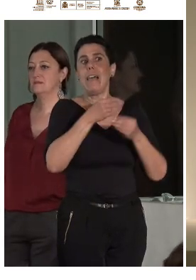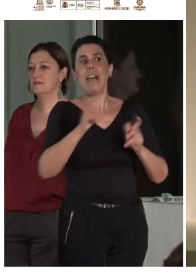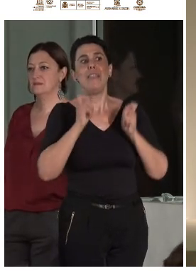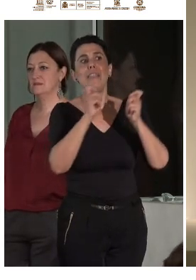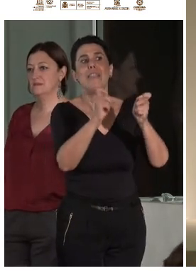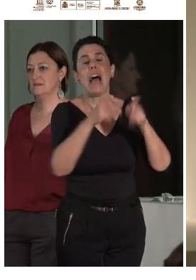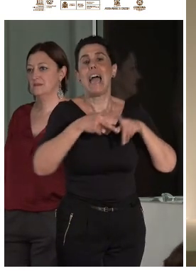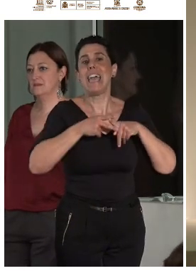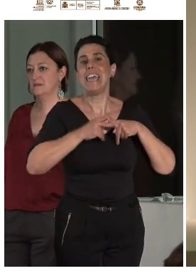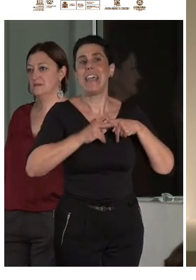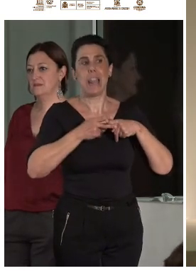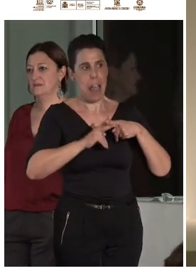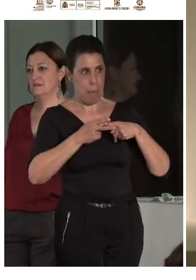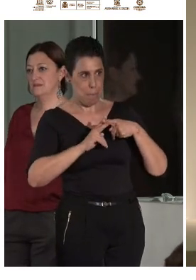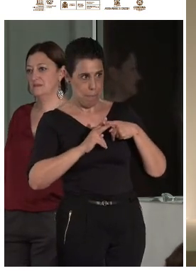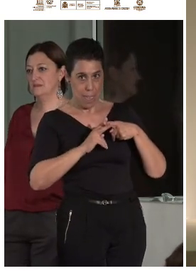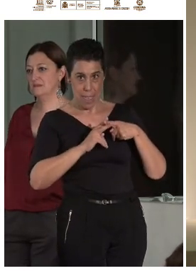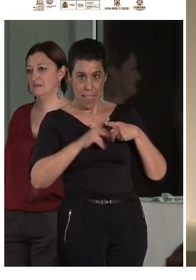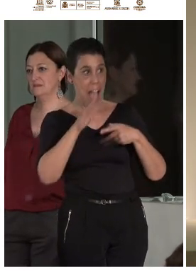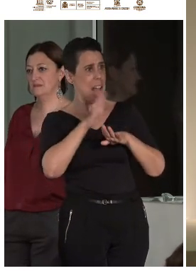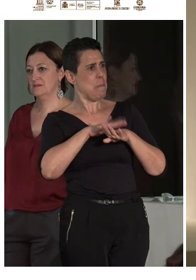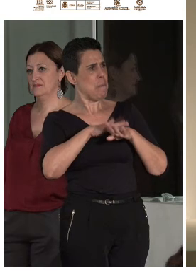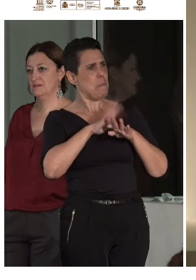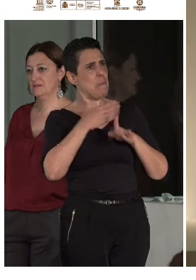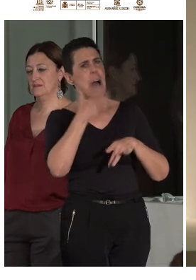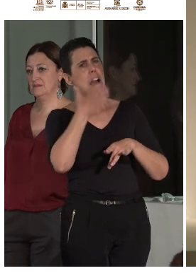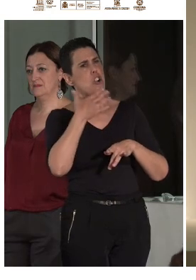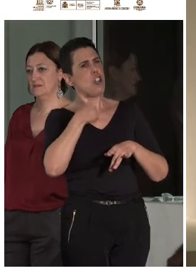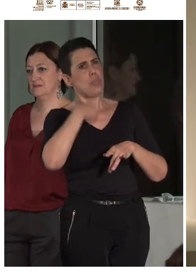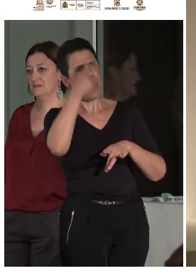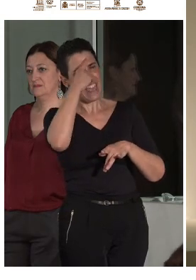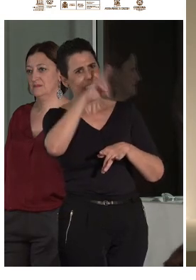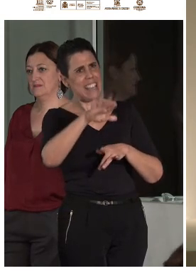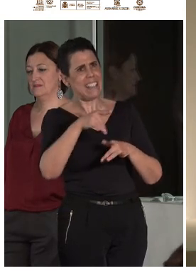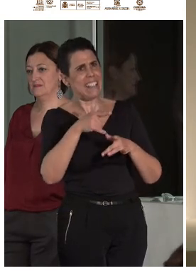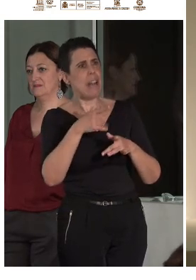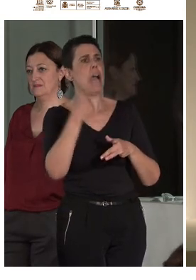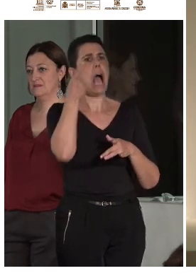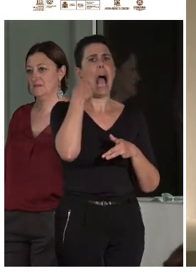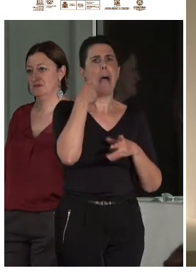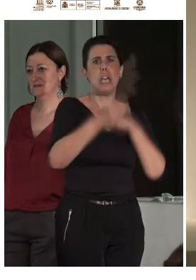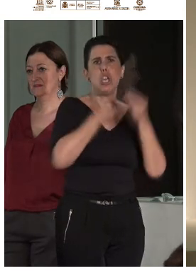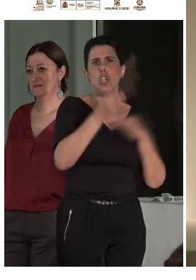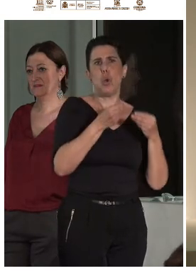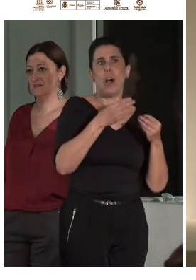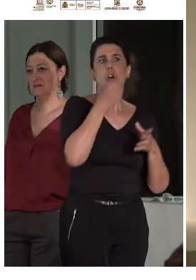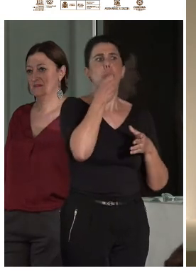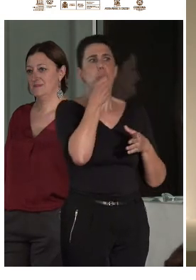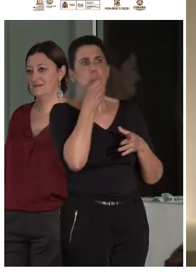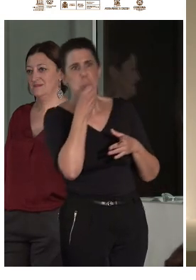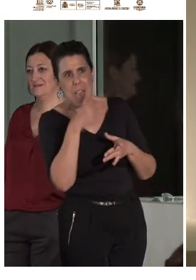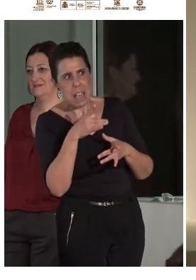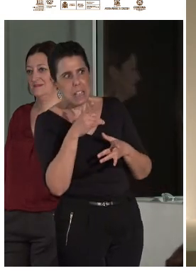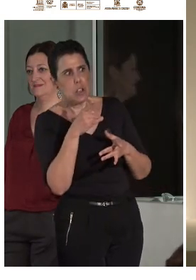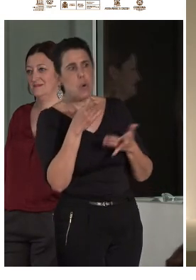herramientas para dar a conocer las cosas que estáis haciendo bien y que empecéis por dar a conocer lo que estáis